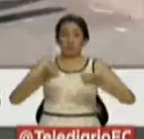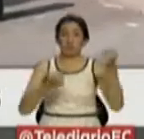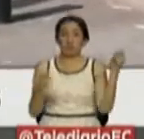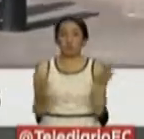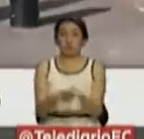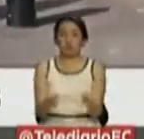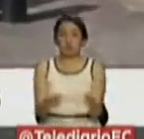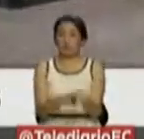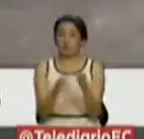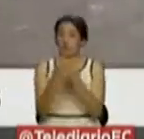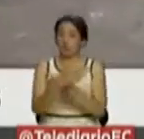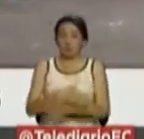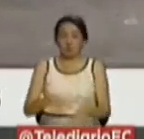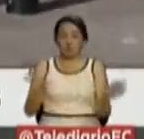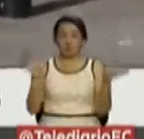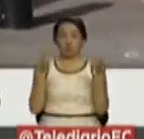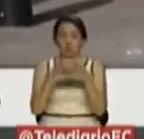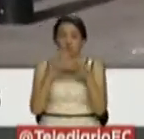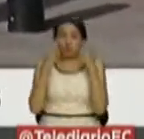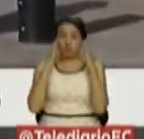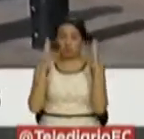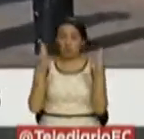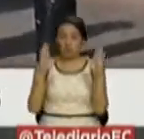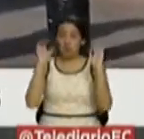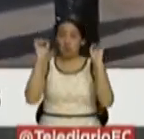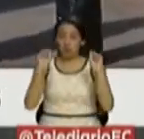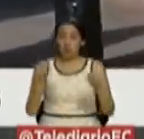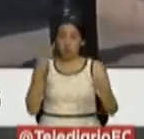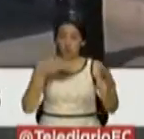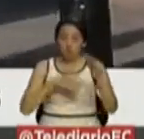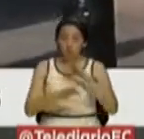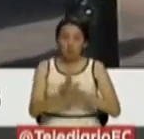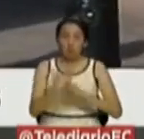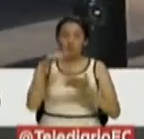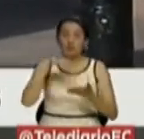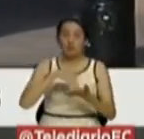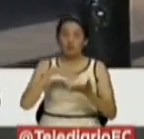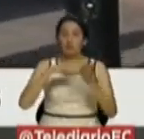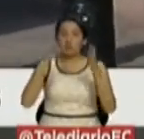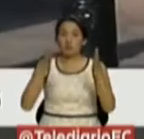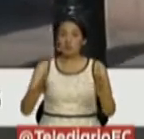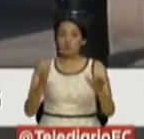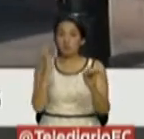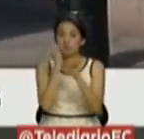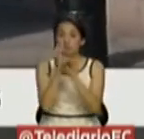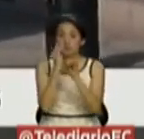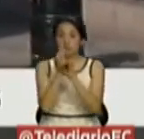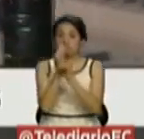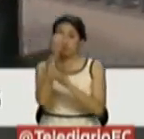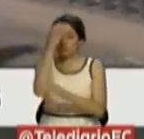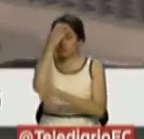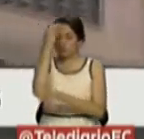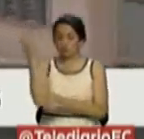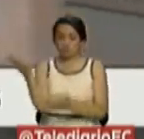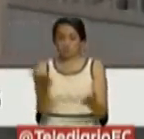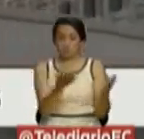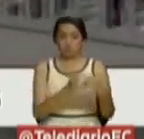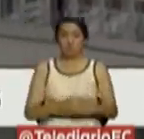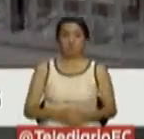el resguardo para que los estudiantes puedan ingresar sin ningún problema hasta la institución educativa.